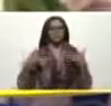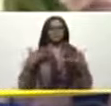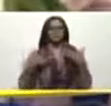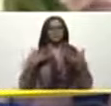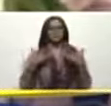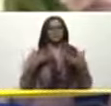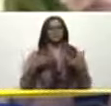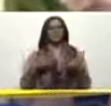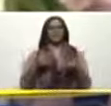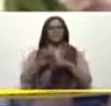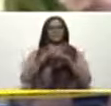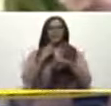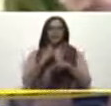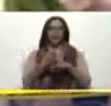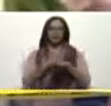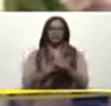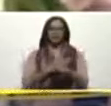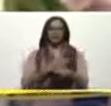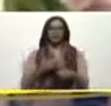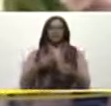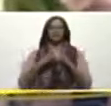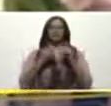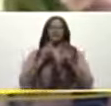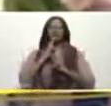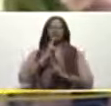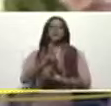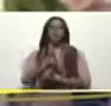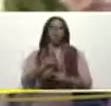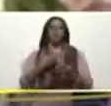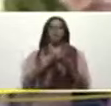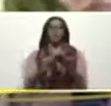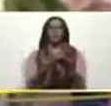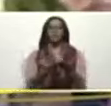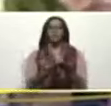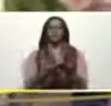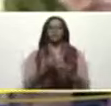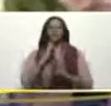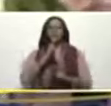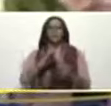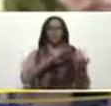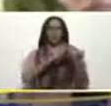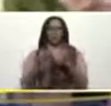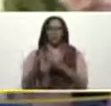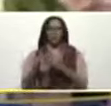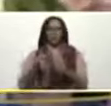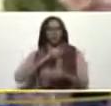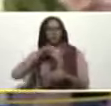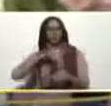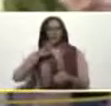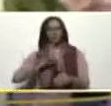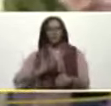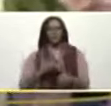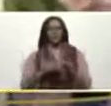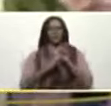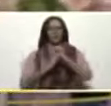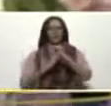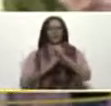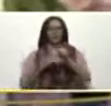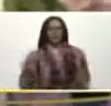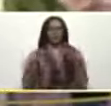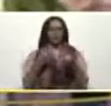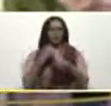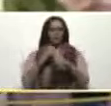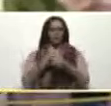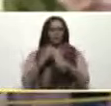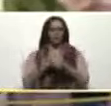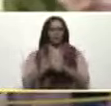antes, todos los resultados que nosotros estamos aportando son resultados para la comunidad. Aunque nosotros estamos liderando un equipo de trabajo que en